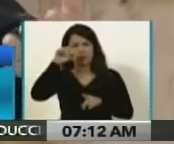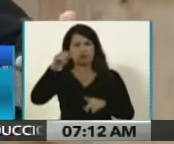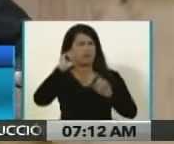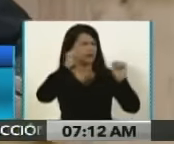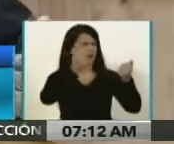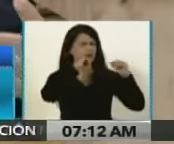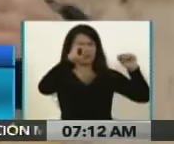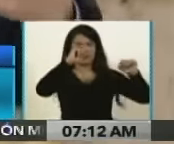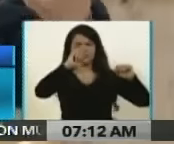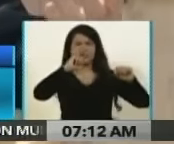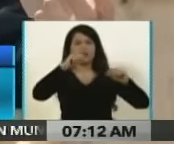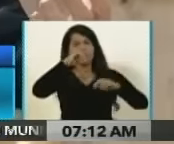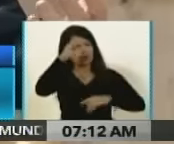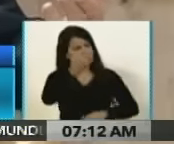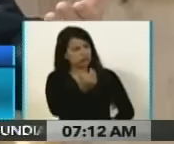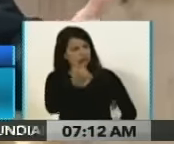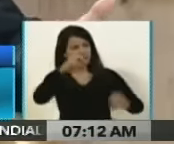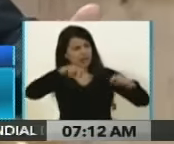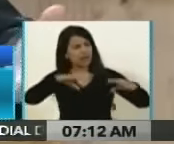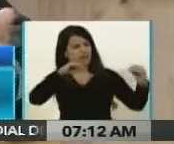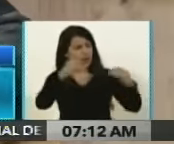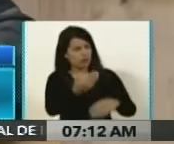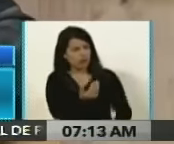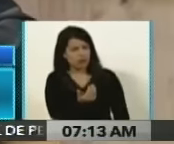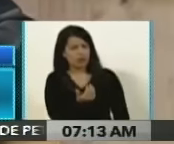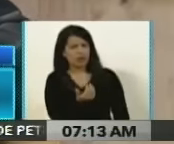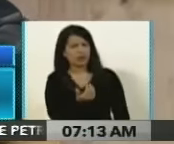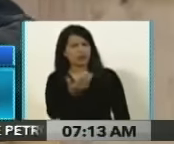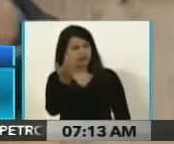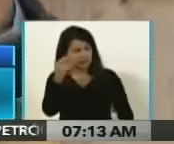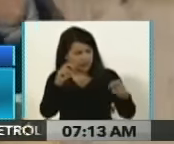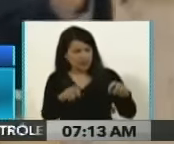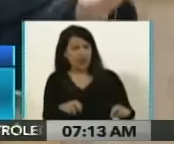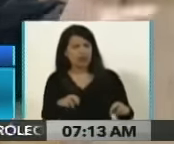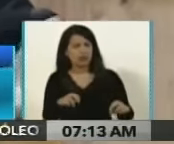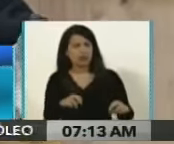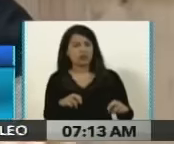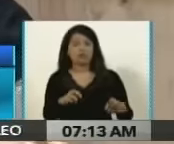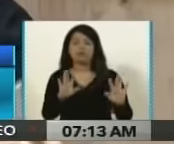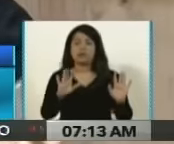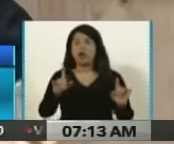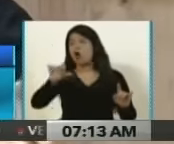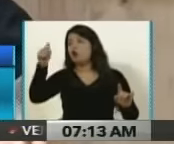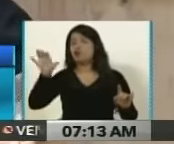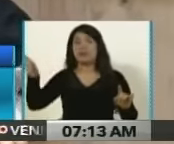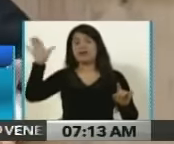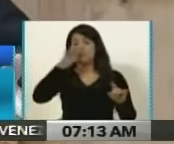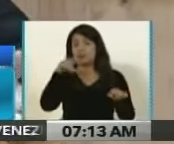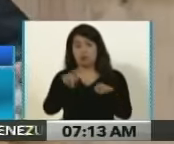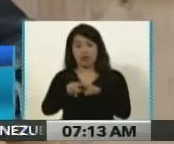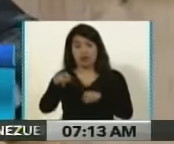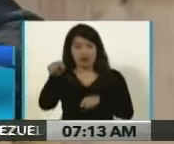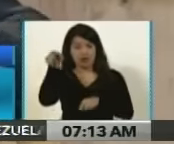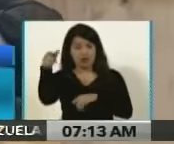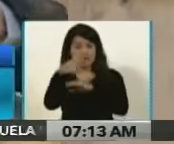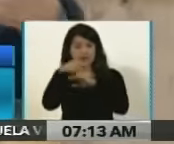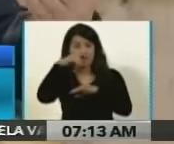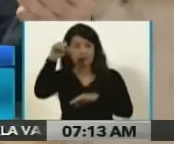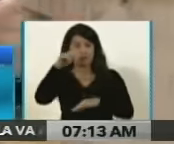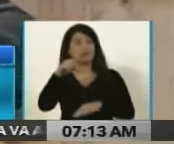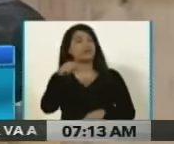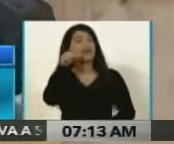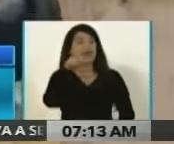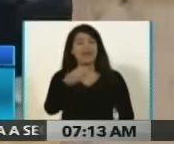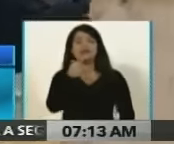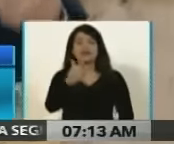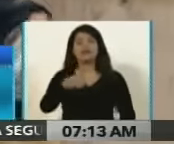a la oposición y les dio algo que no sé otro gobierno que lo haya hecho, que dé los canales